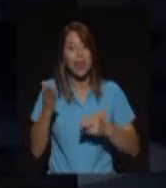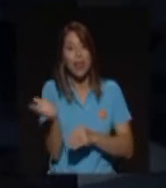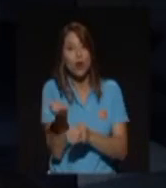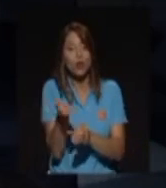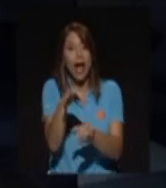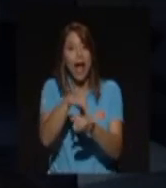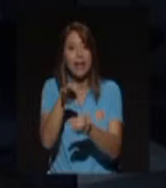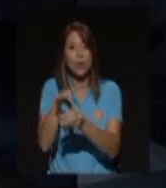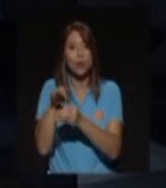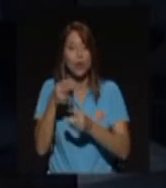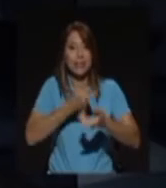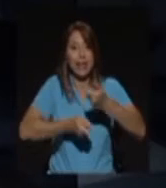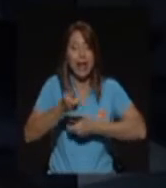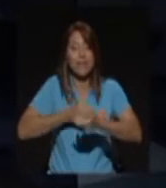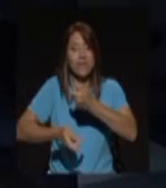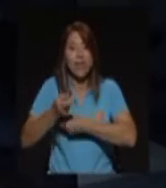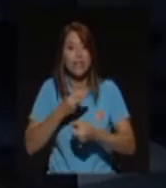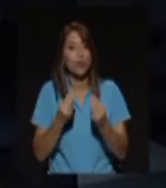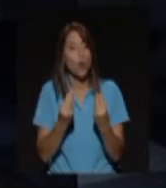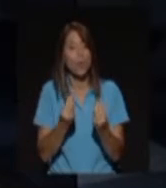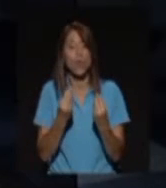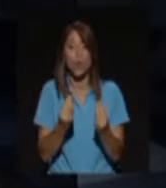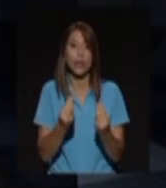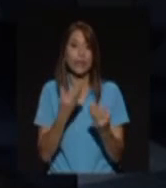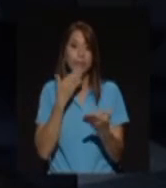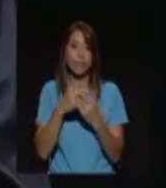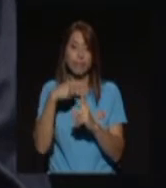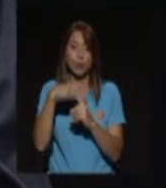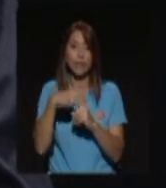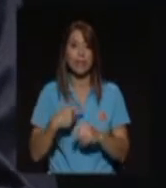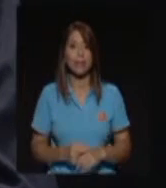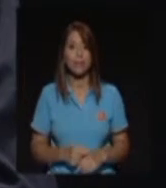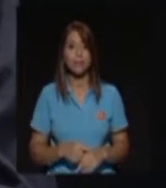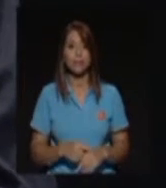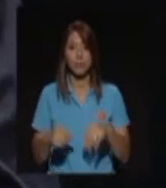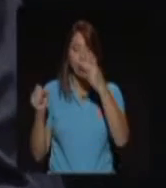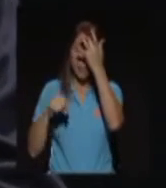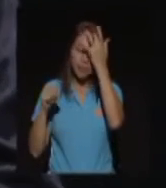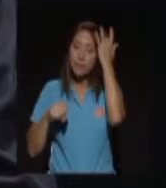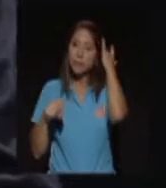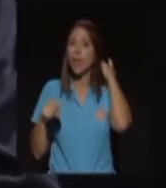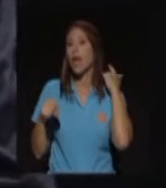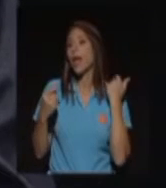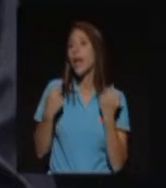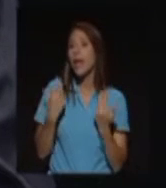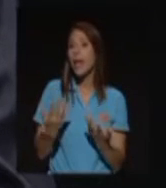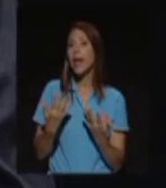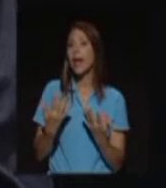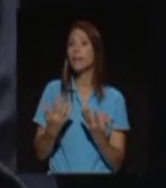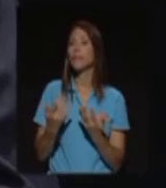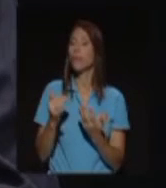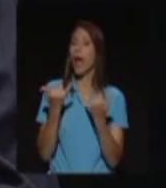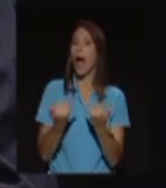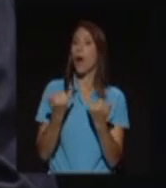de café son muy positivas. Sí, bueno, dijéramos el emblemático